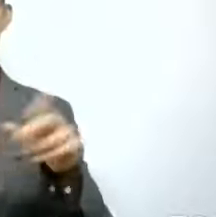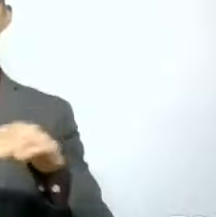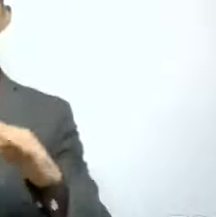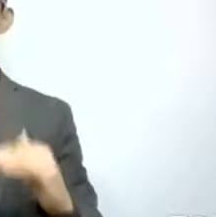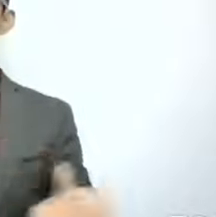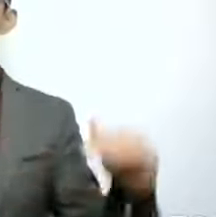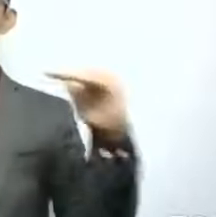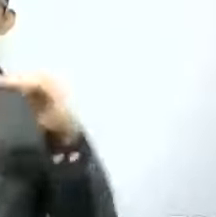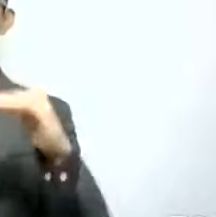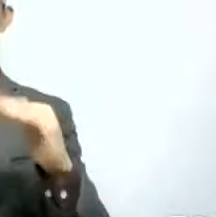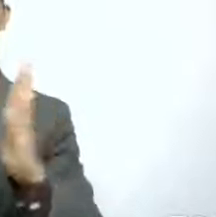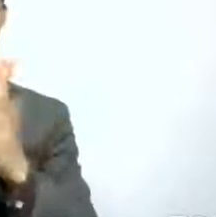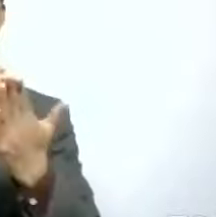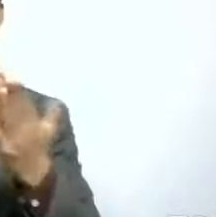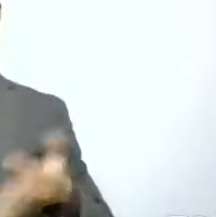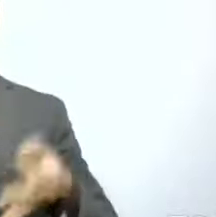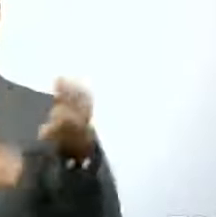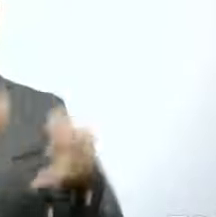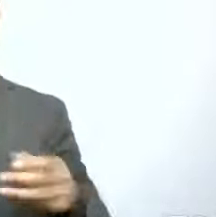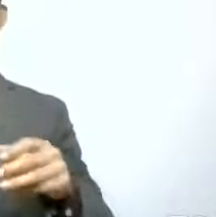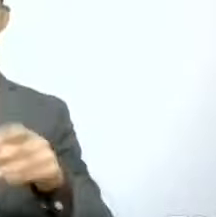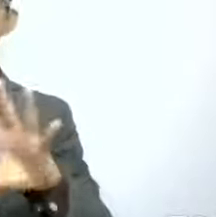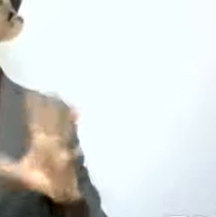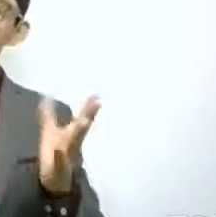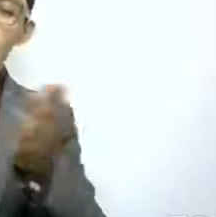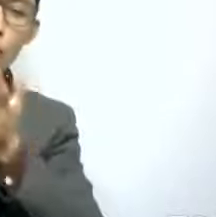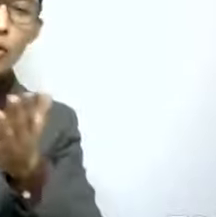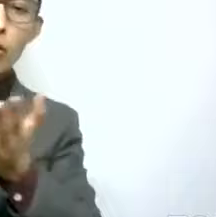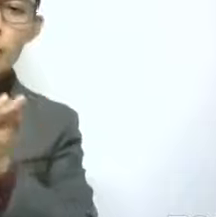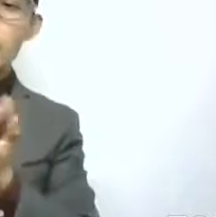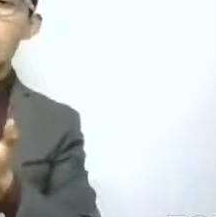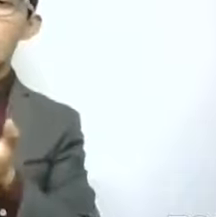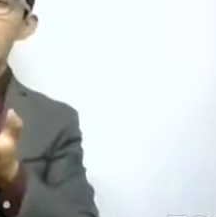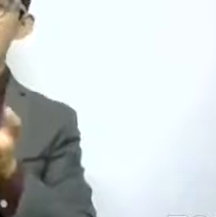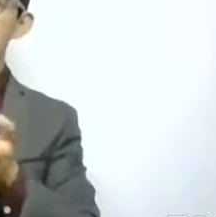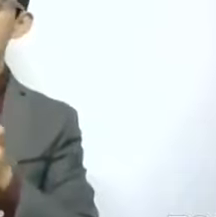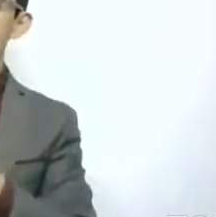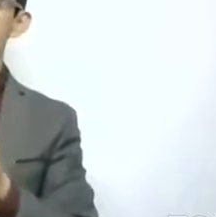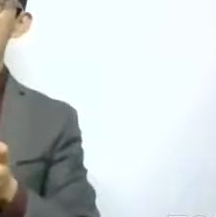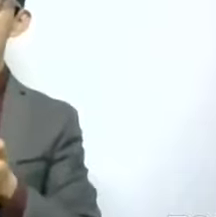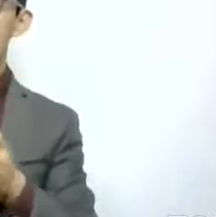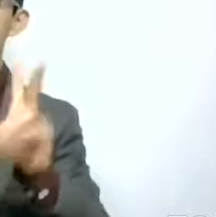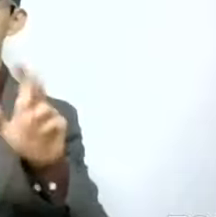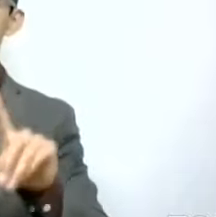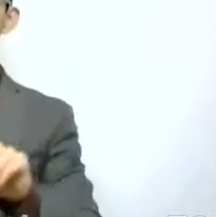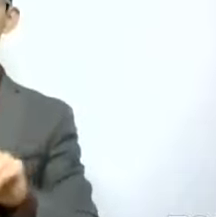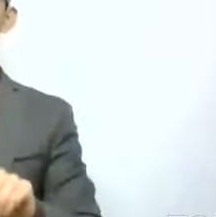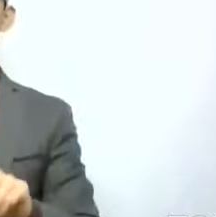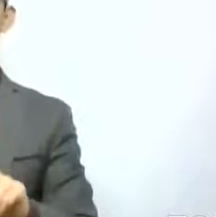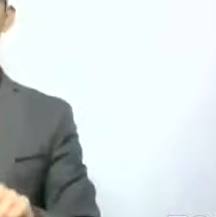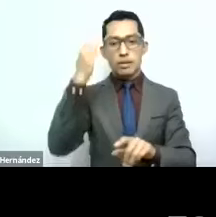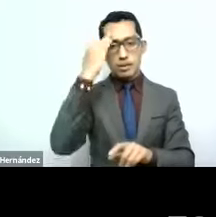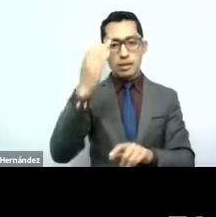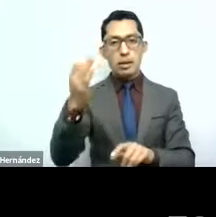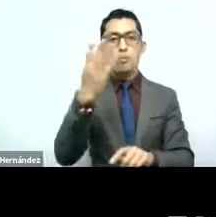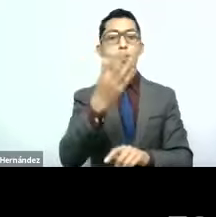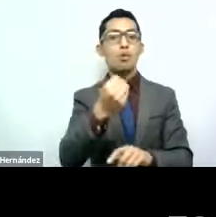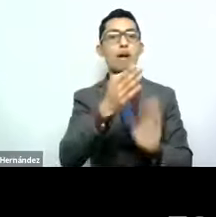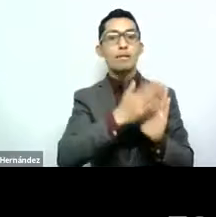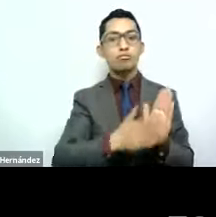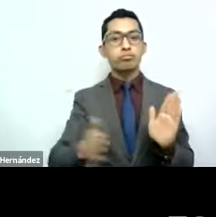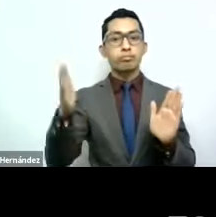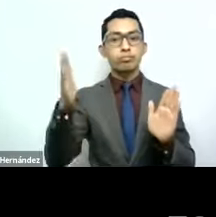cuaderno lo que hace es compilar la doctrina de la Corte en torno a esta materia desde la novena época